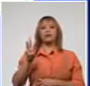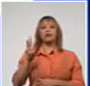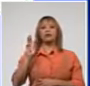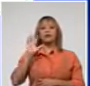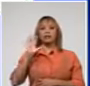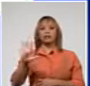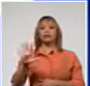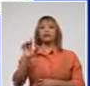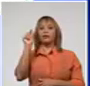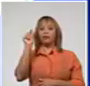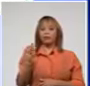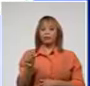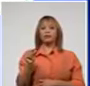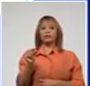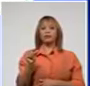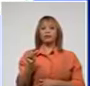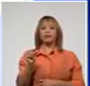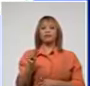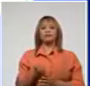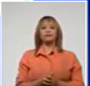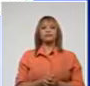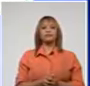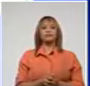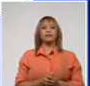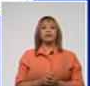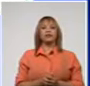25.509.135 casos, con los